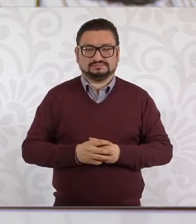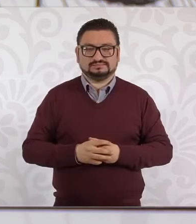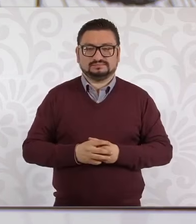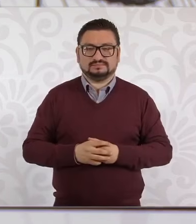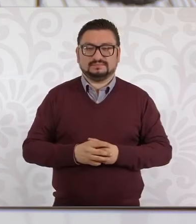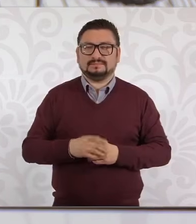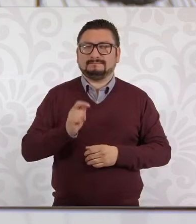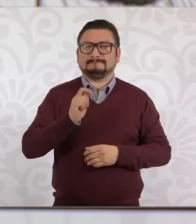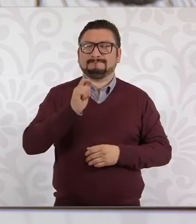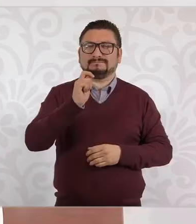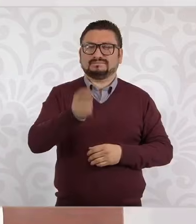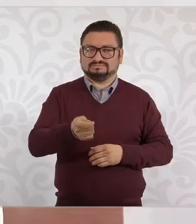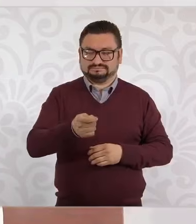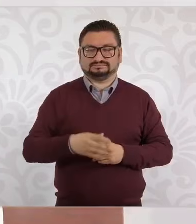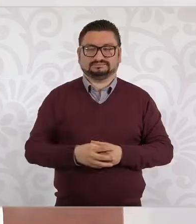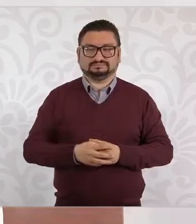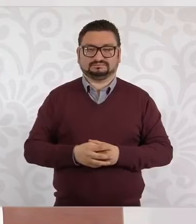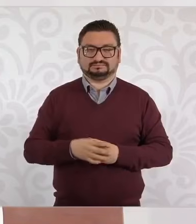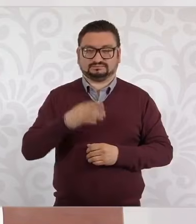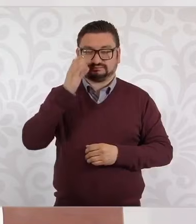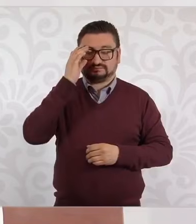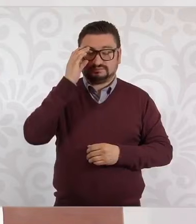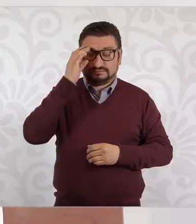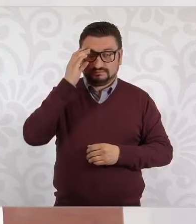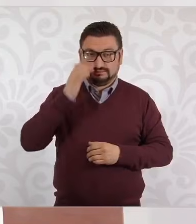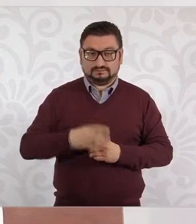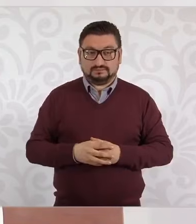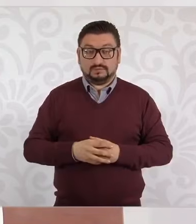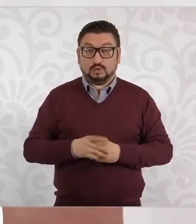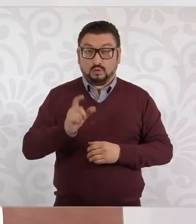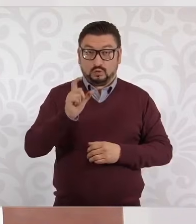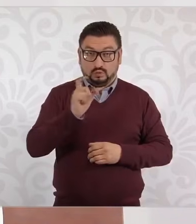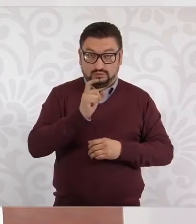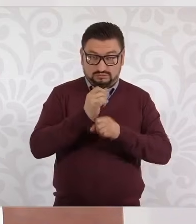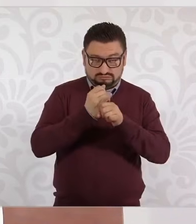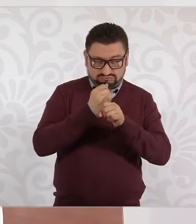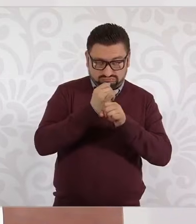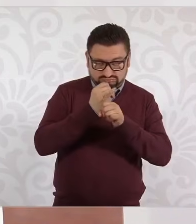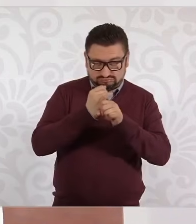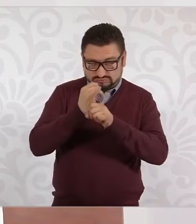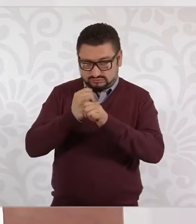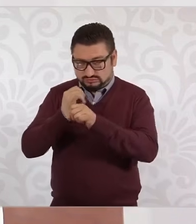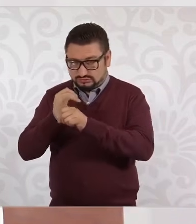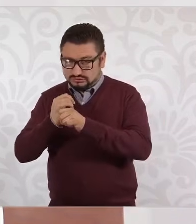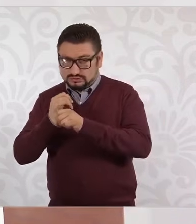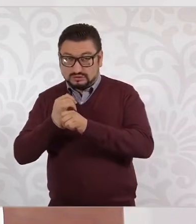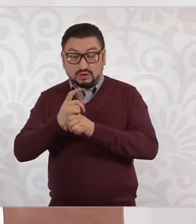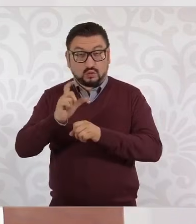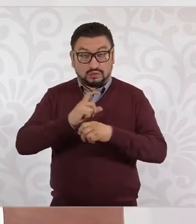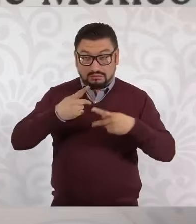Eso significa que tiene que fortalecerse la inteligencia y la investigación para hacer órdenes de